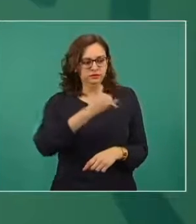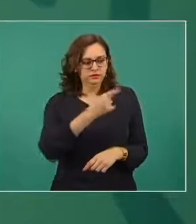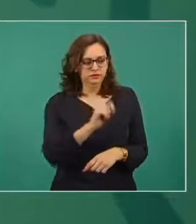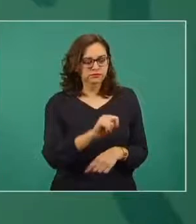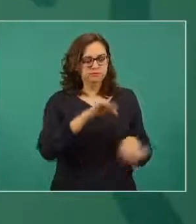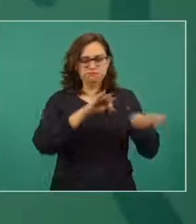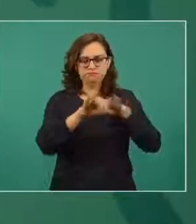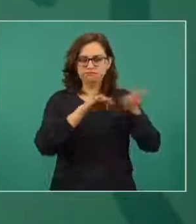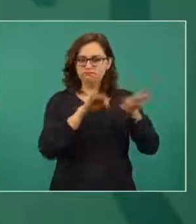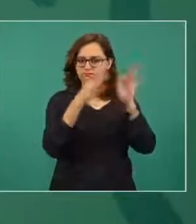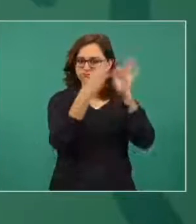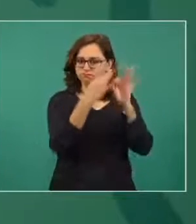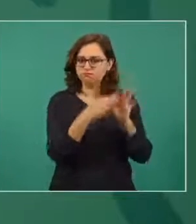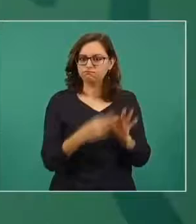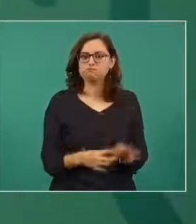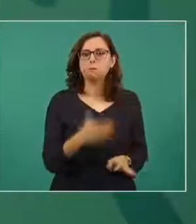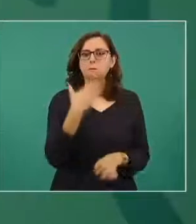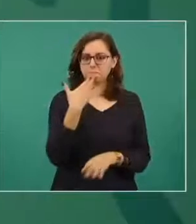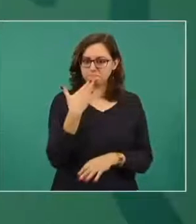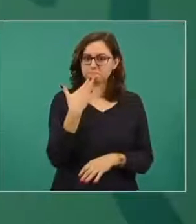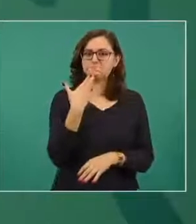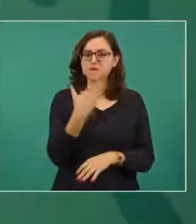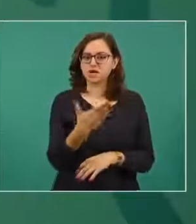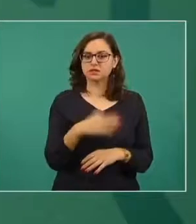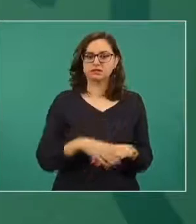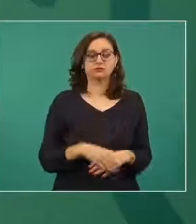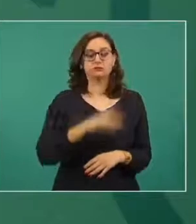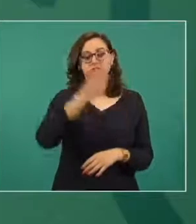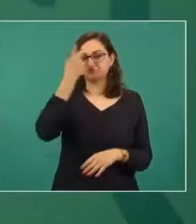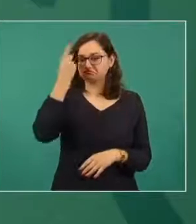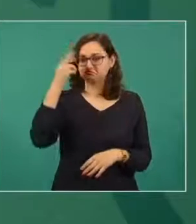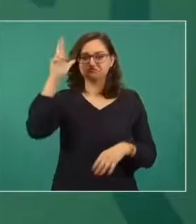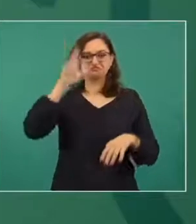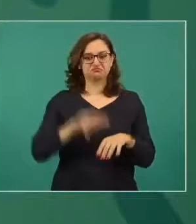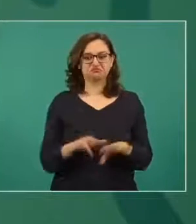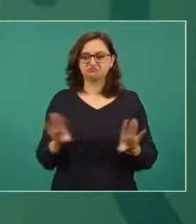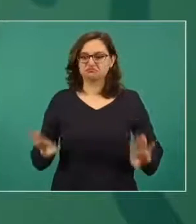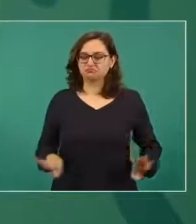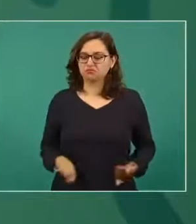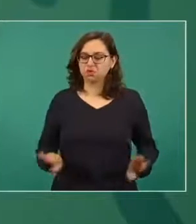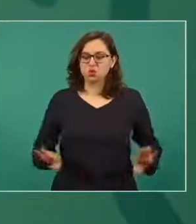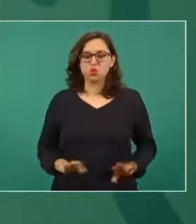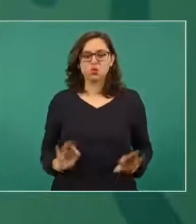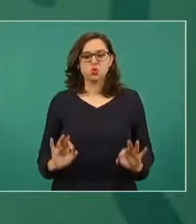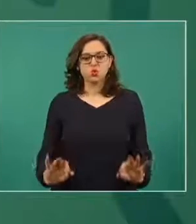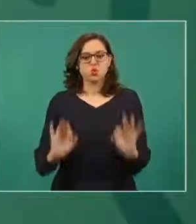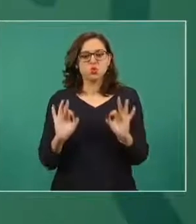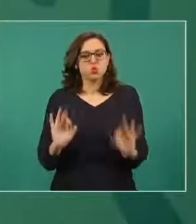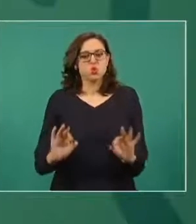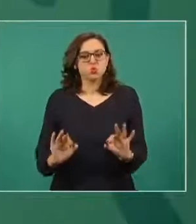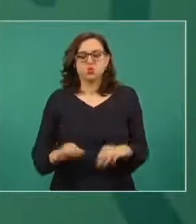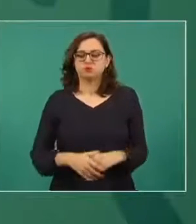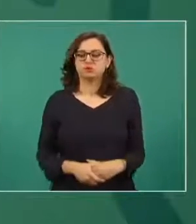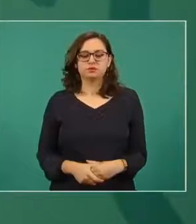es de primera en todo sentido.